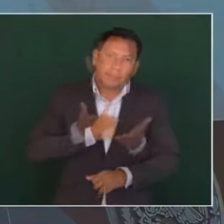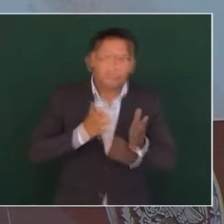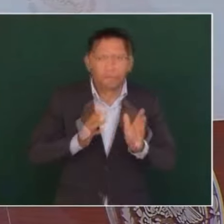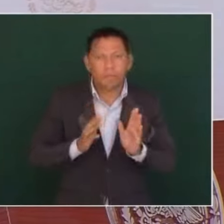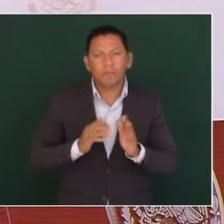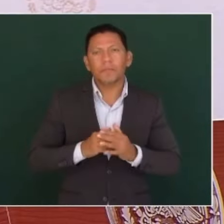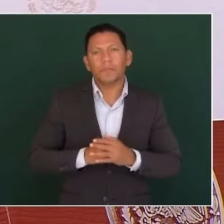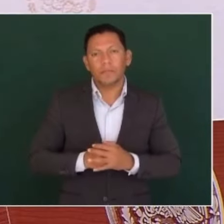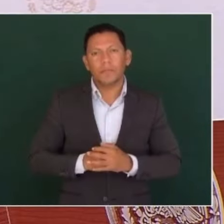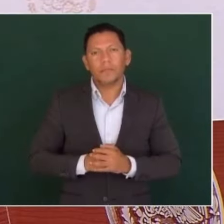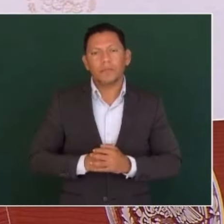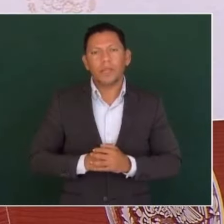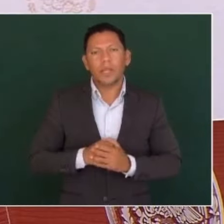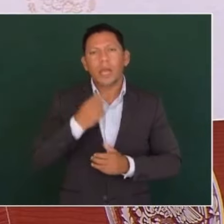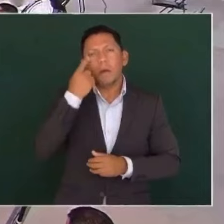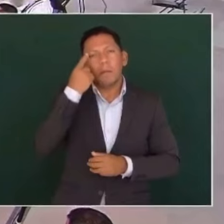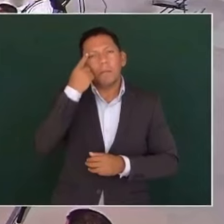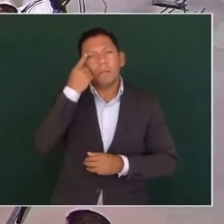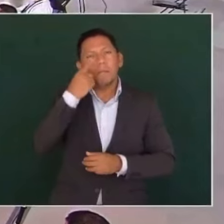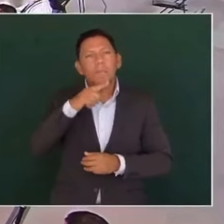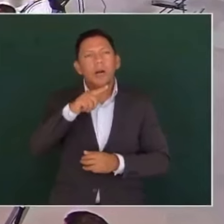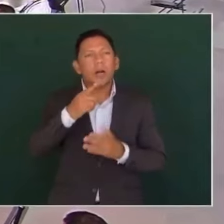negociación para que